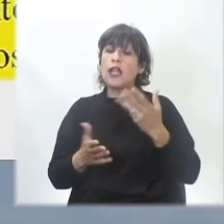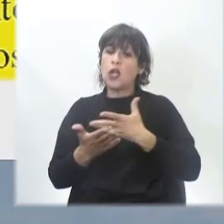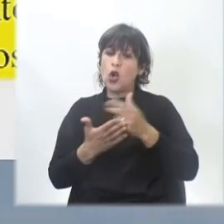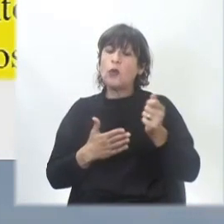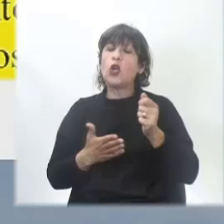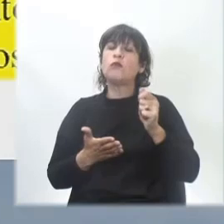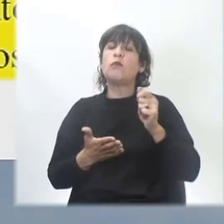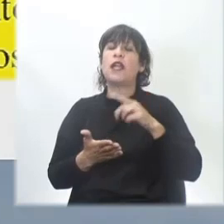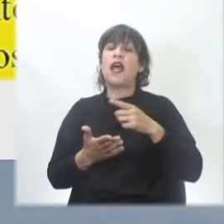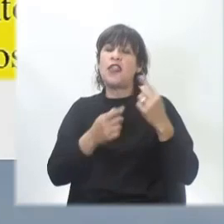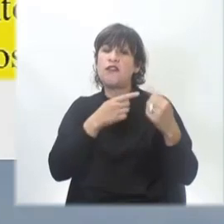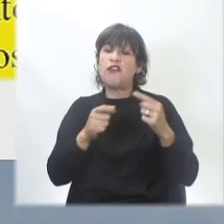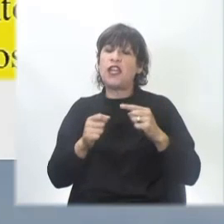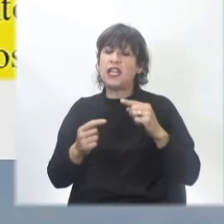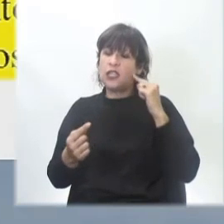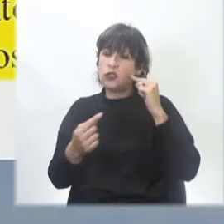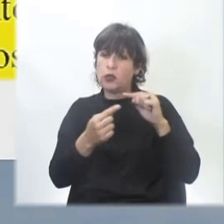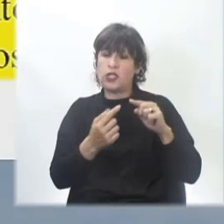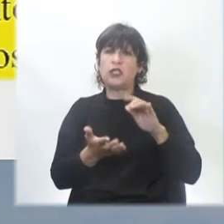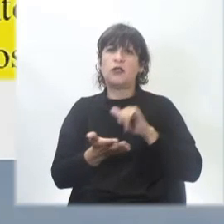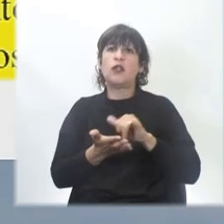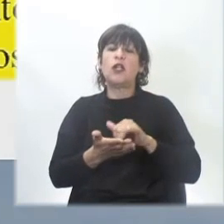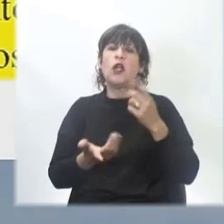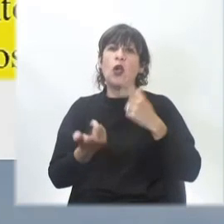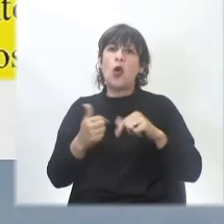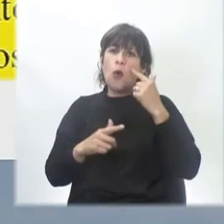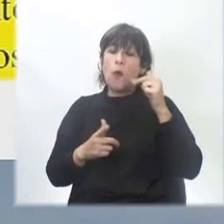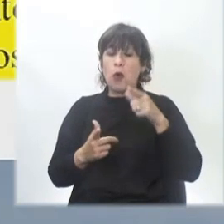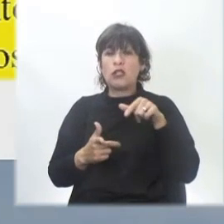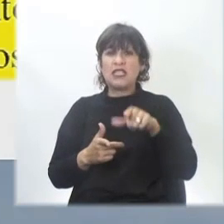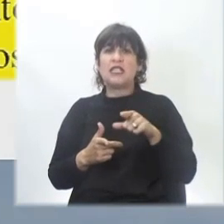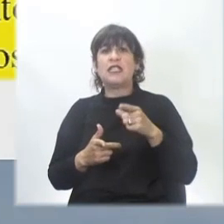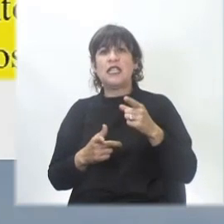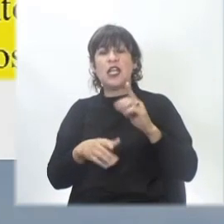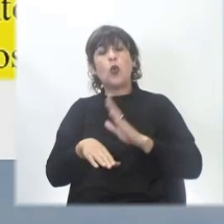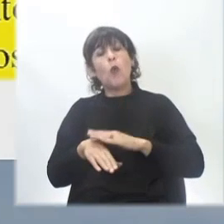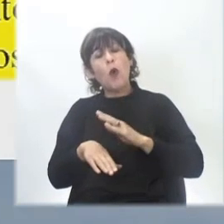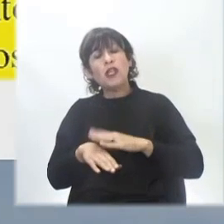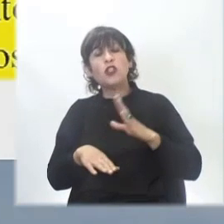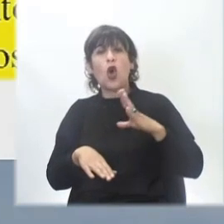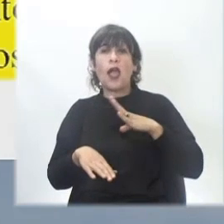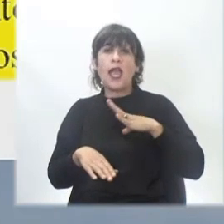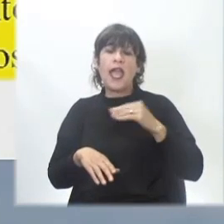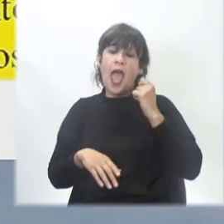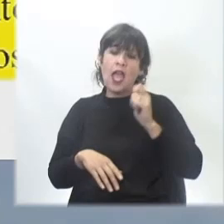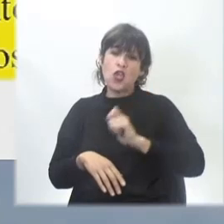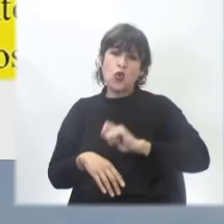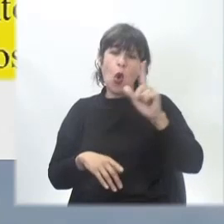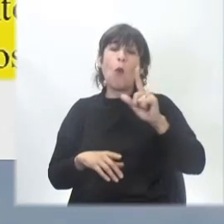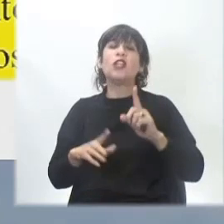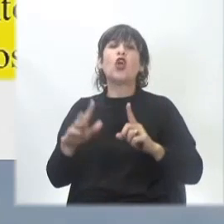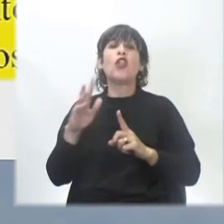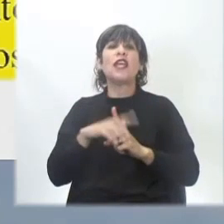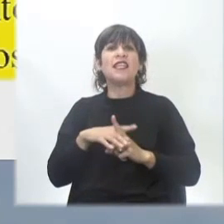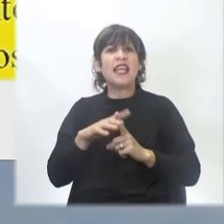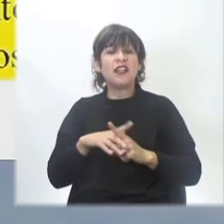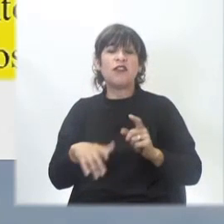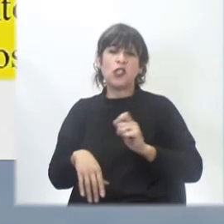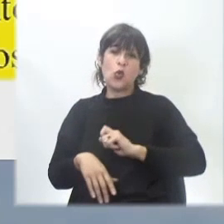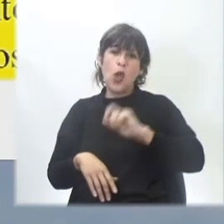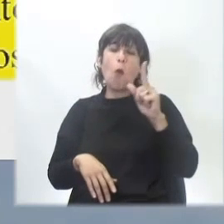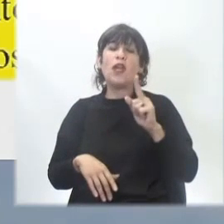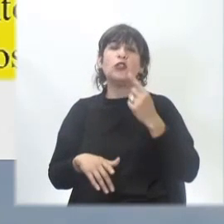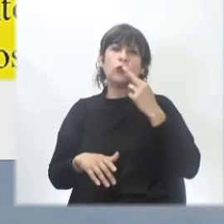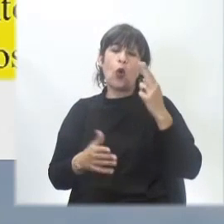multipropósito, por la conveniencia de la adquisición de un avión de este tipo en momentos en que hay un aumento de tarifas, un aumento de